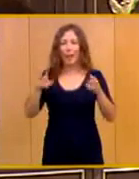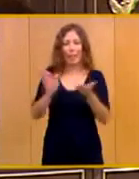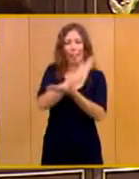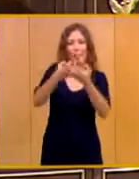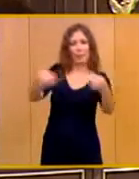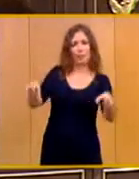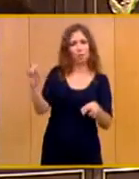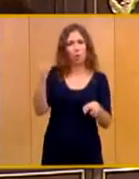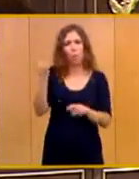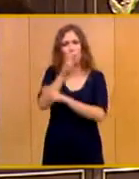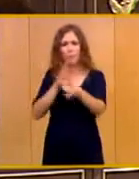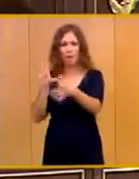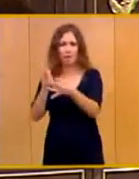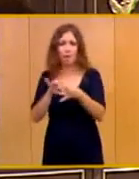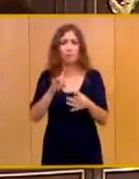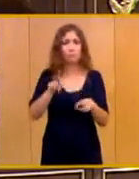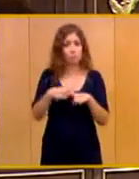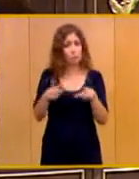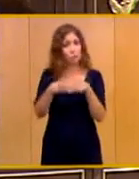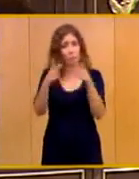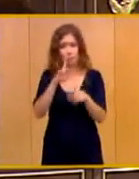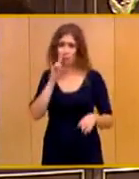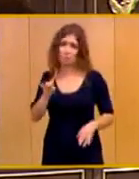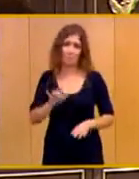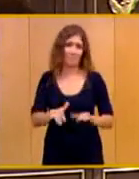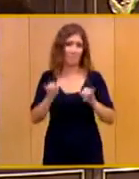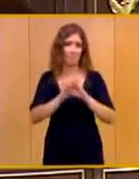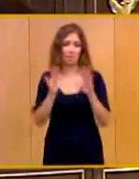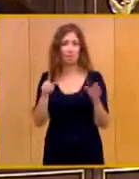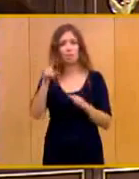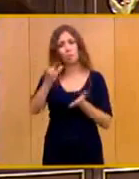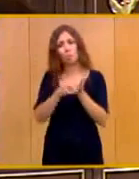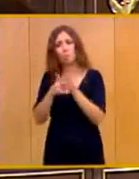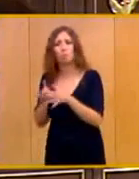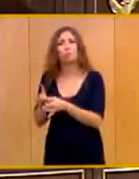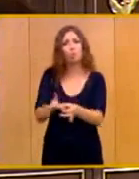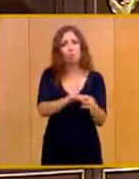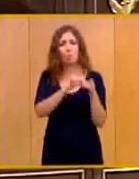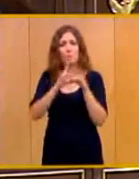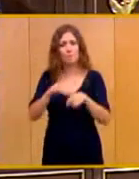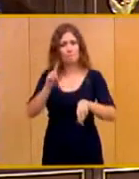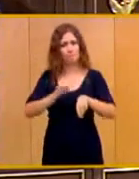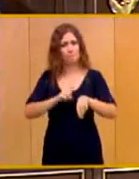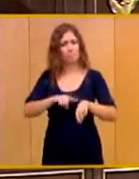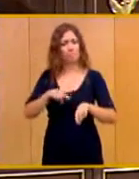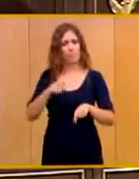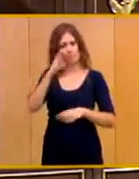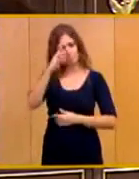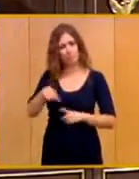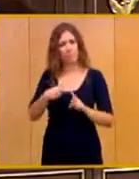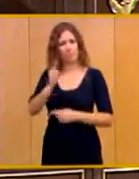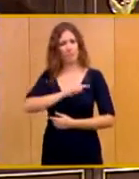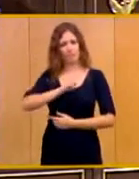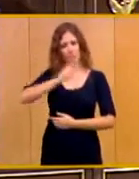no se engaña a los ciudadanos. Un proyecto común en el que se entiendan y respeten los sentimientos de todos y en el que el Gobierno